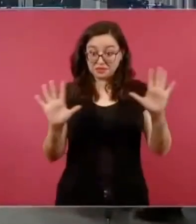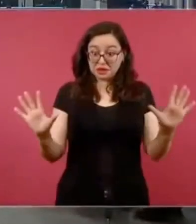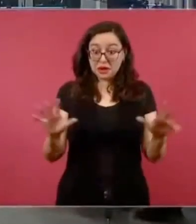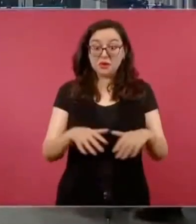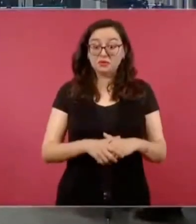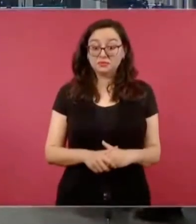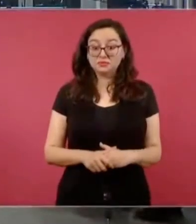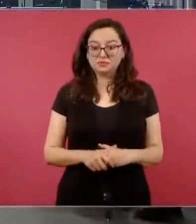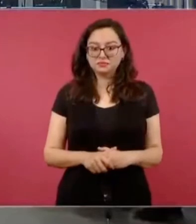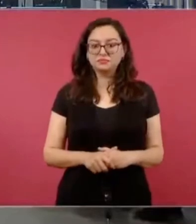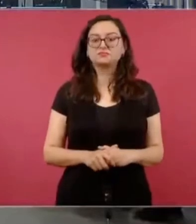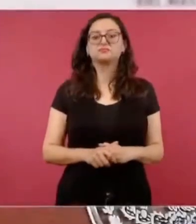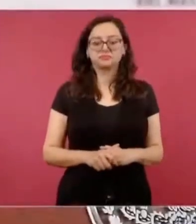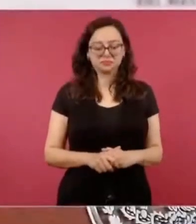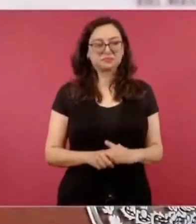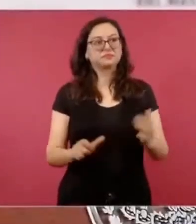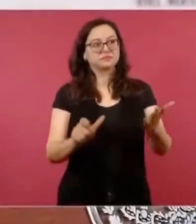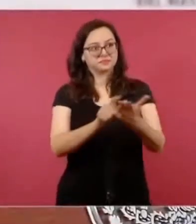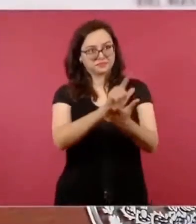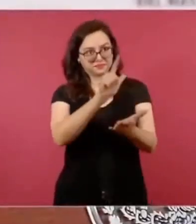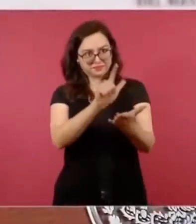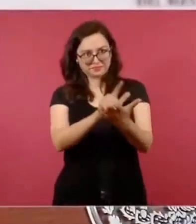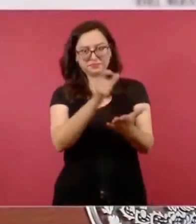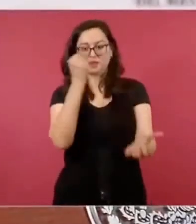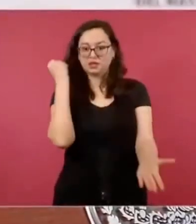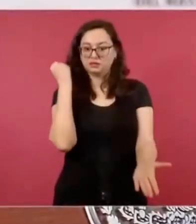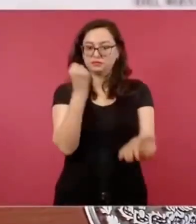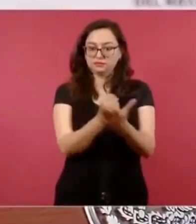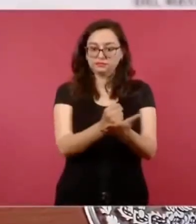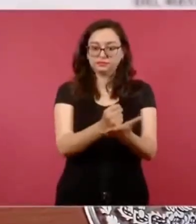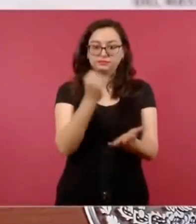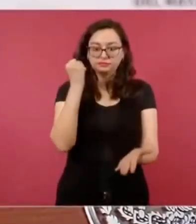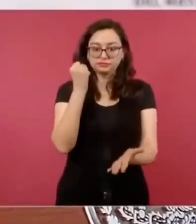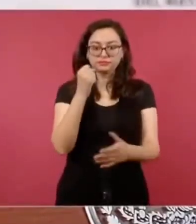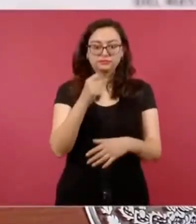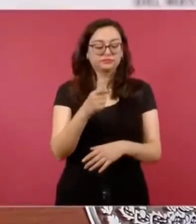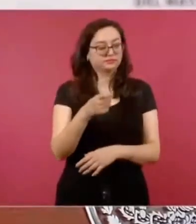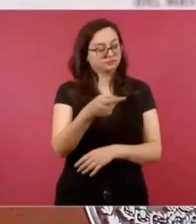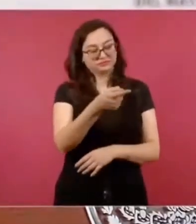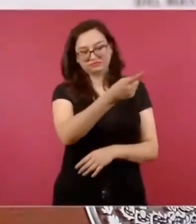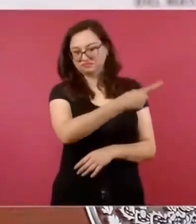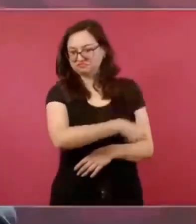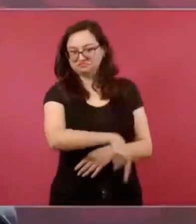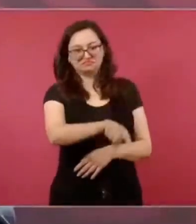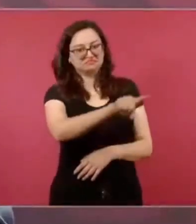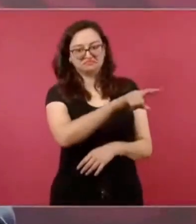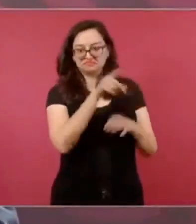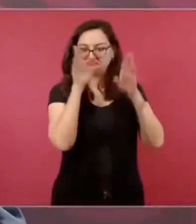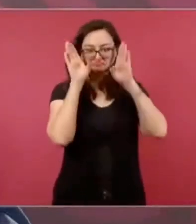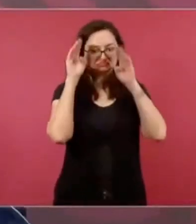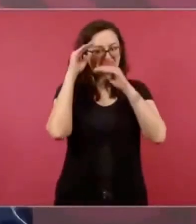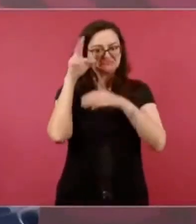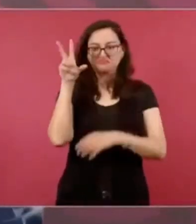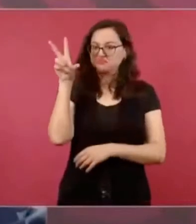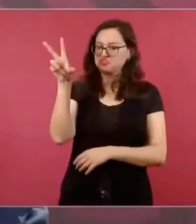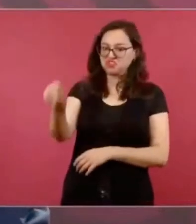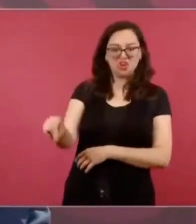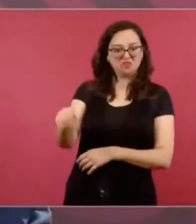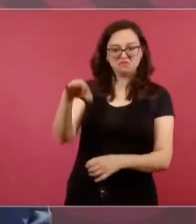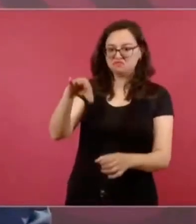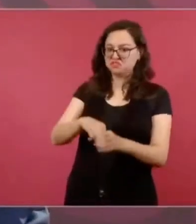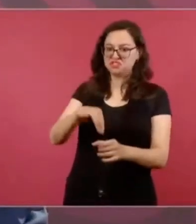íbamos, aprueban la ley, desde luego con la oposición de los conservadores.